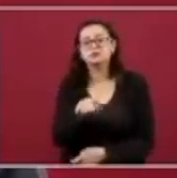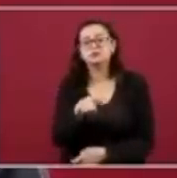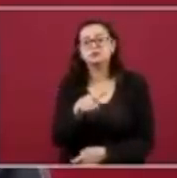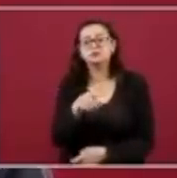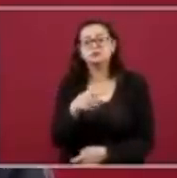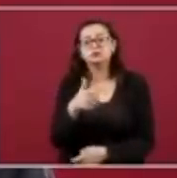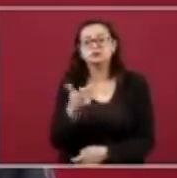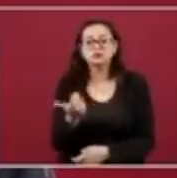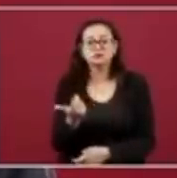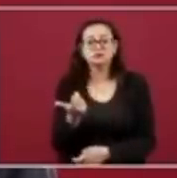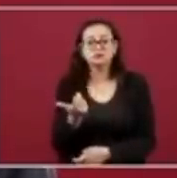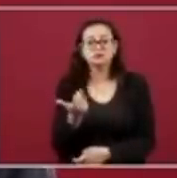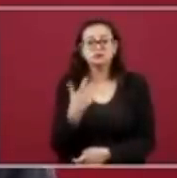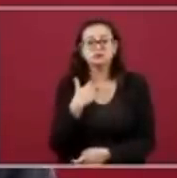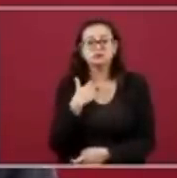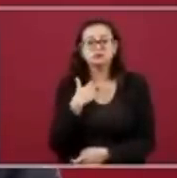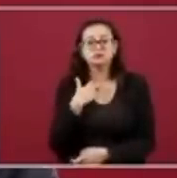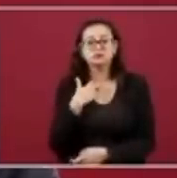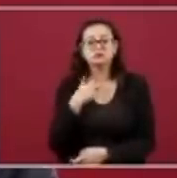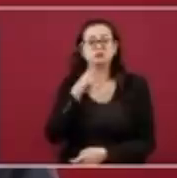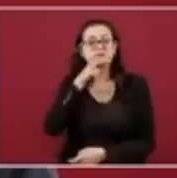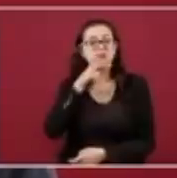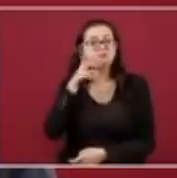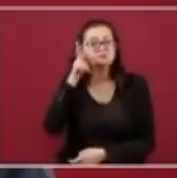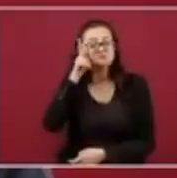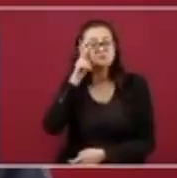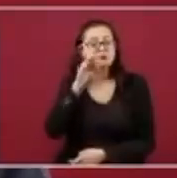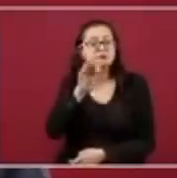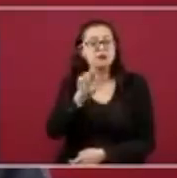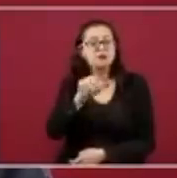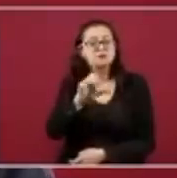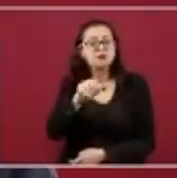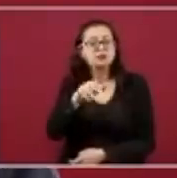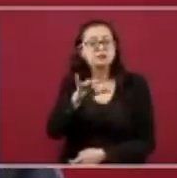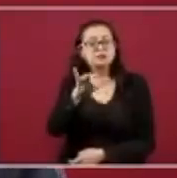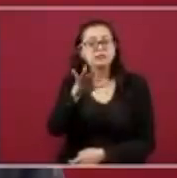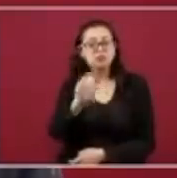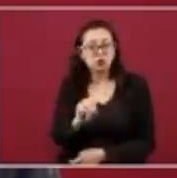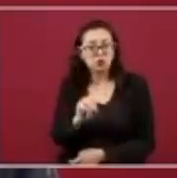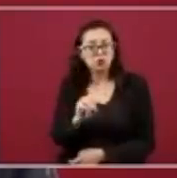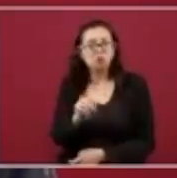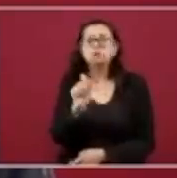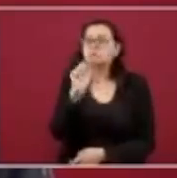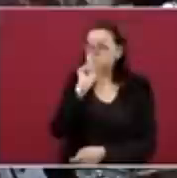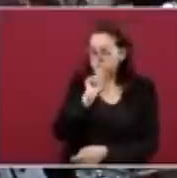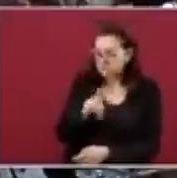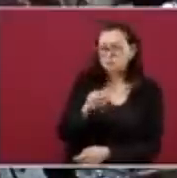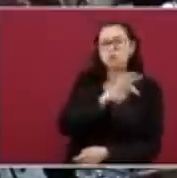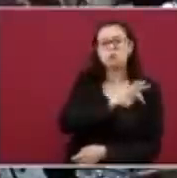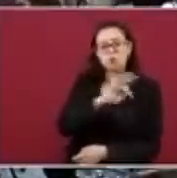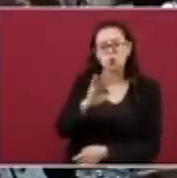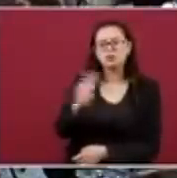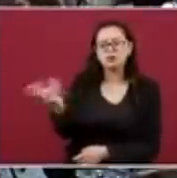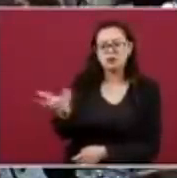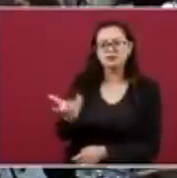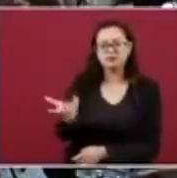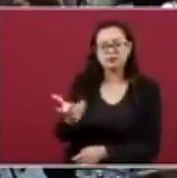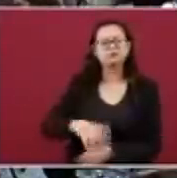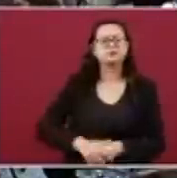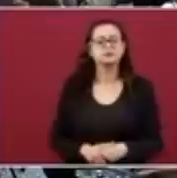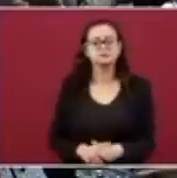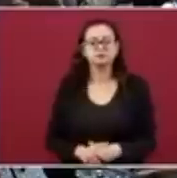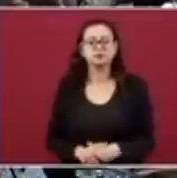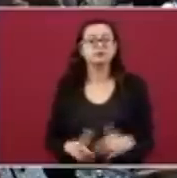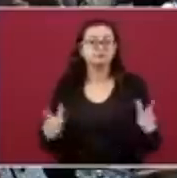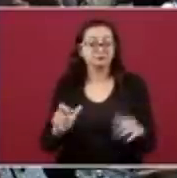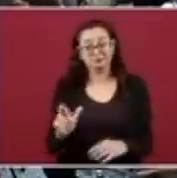hasta el Papa Francisco, que ya lo ha hecho. O sea, acuérdense de